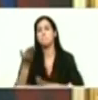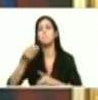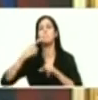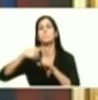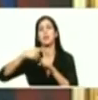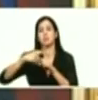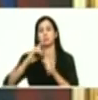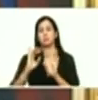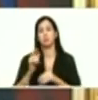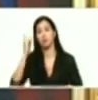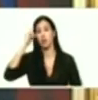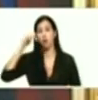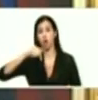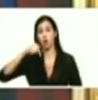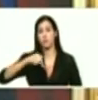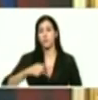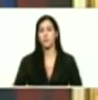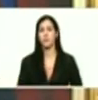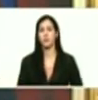el día de hoy